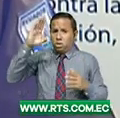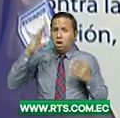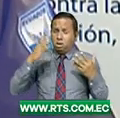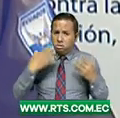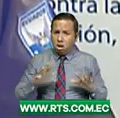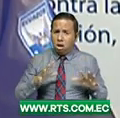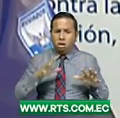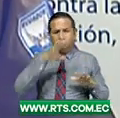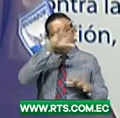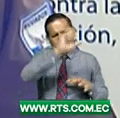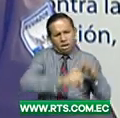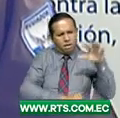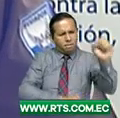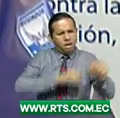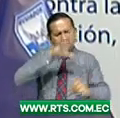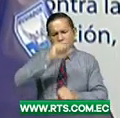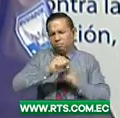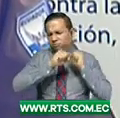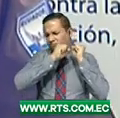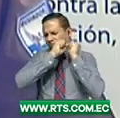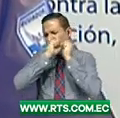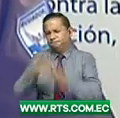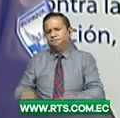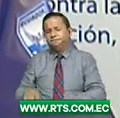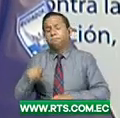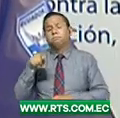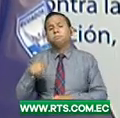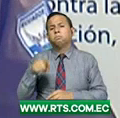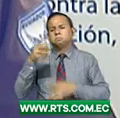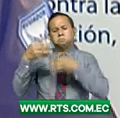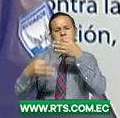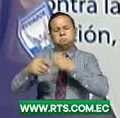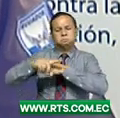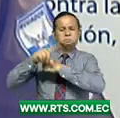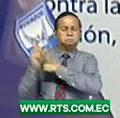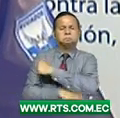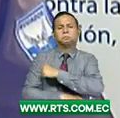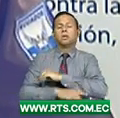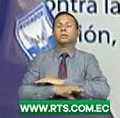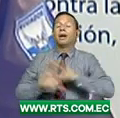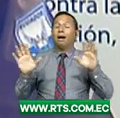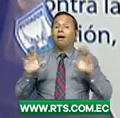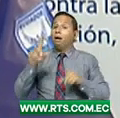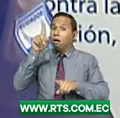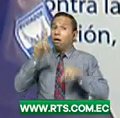a obtener las más altas penas en temas de asesinato. Varias